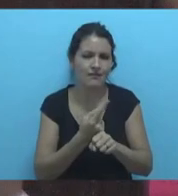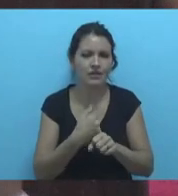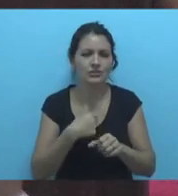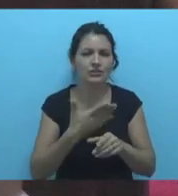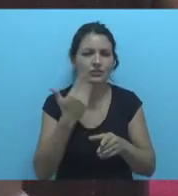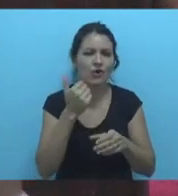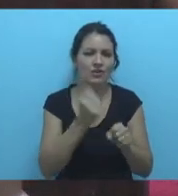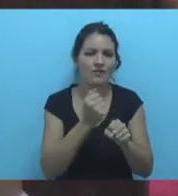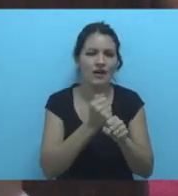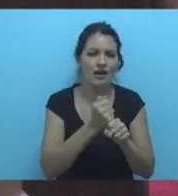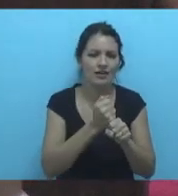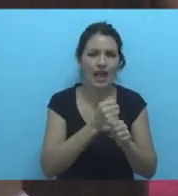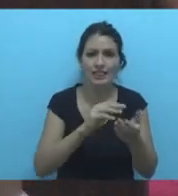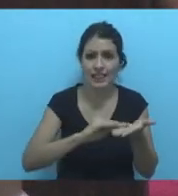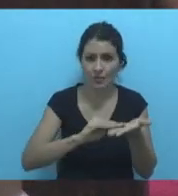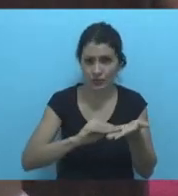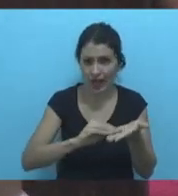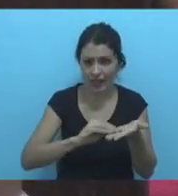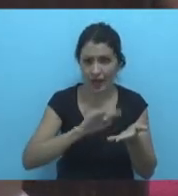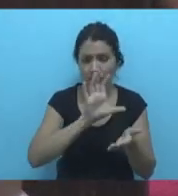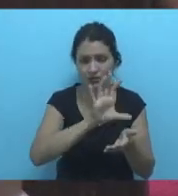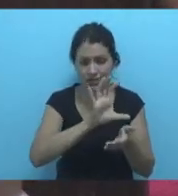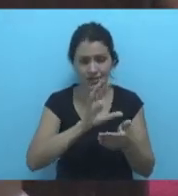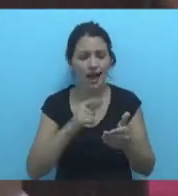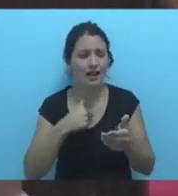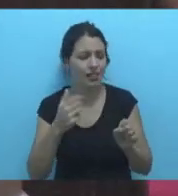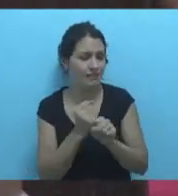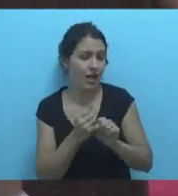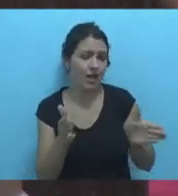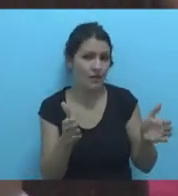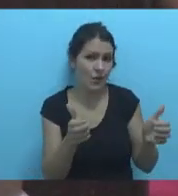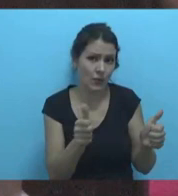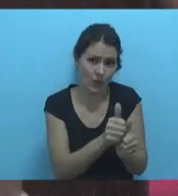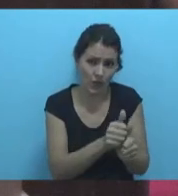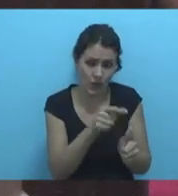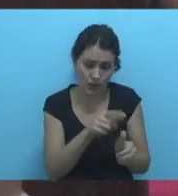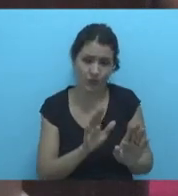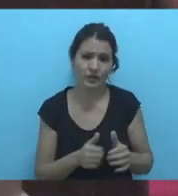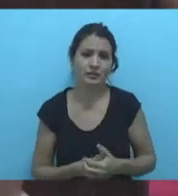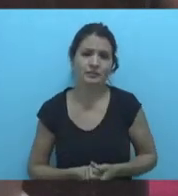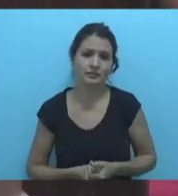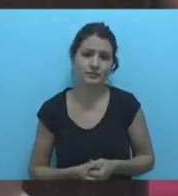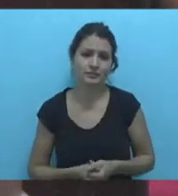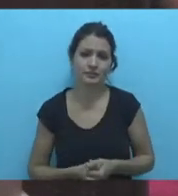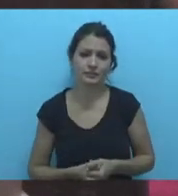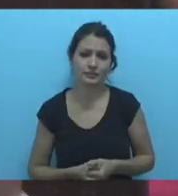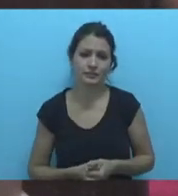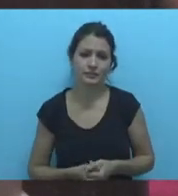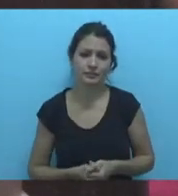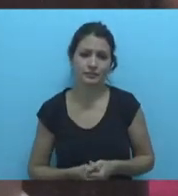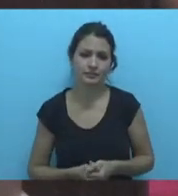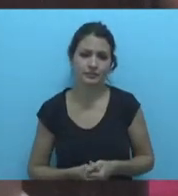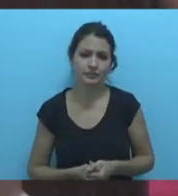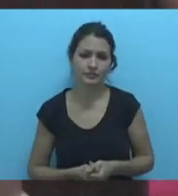bloque peronista en ese momento y significaba mucho conducir un bloque mayoritario, como